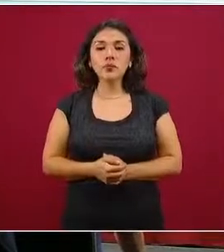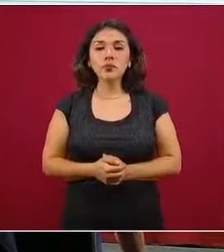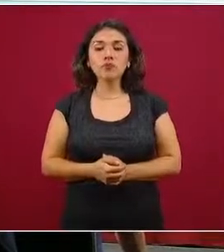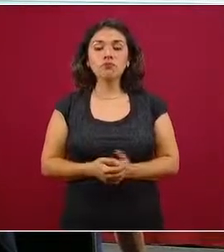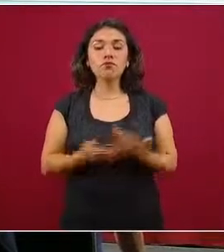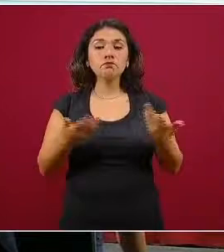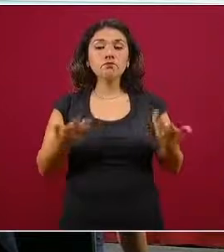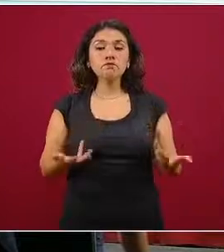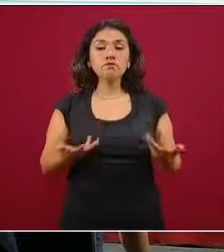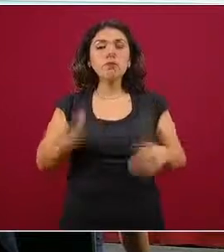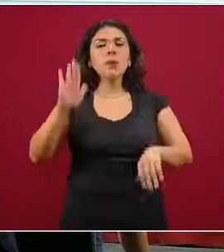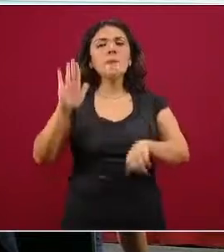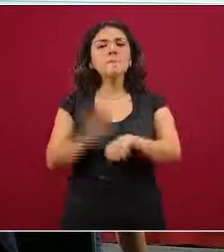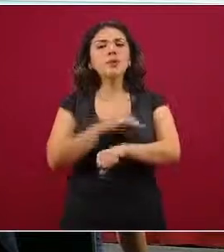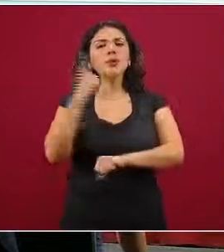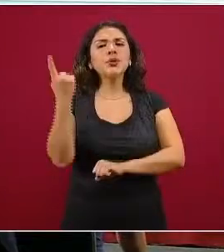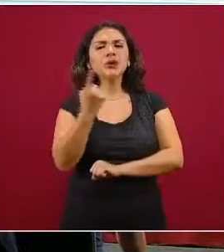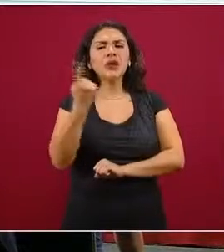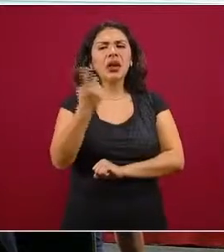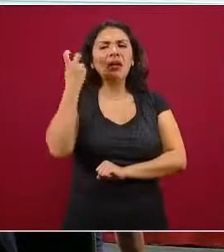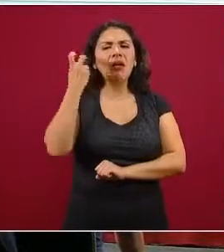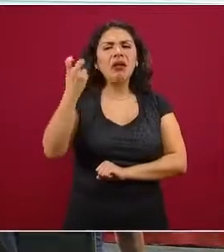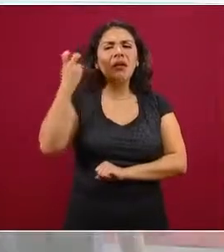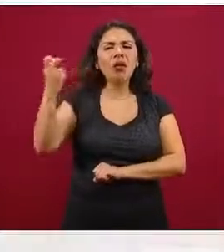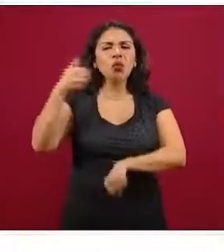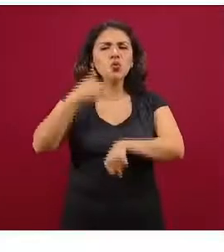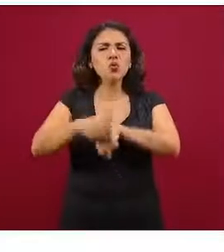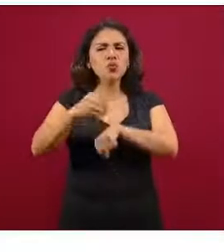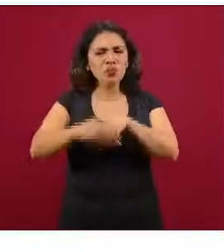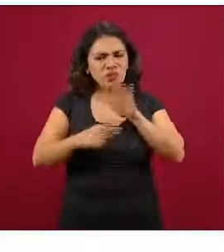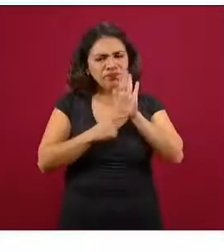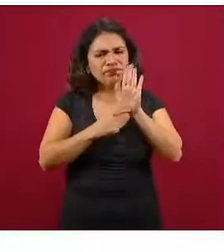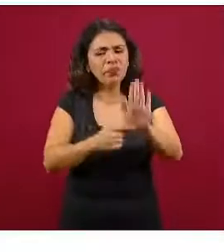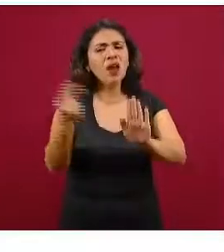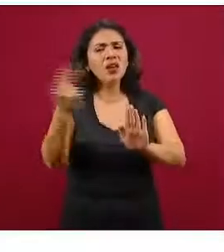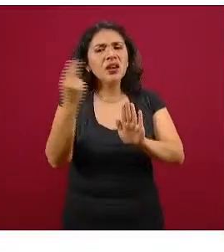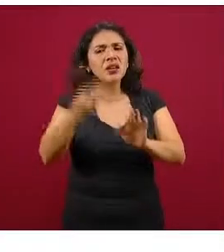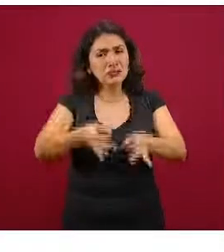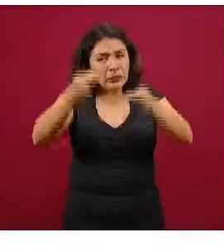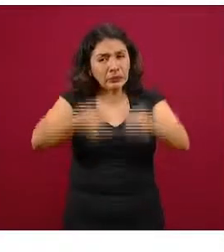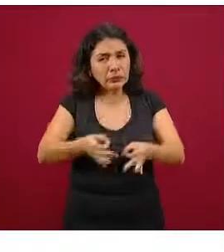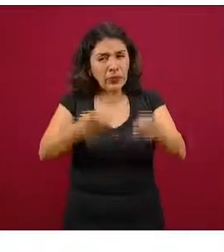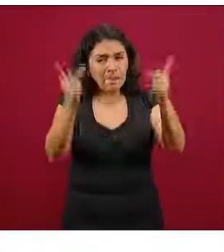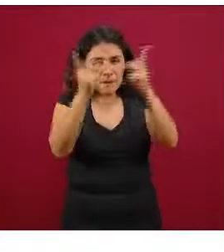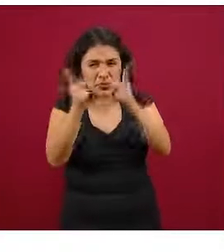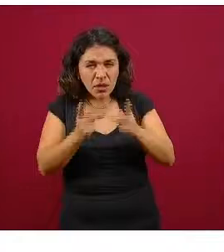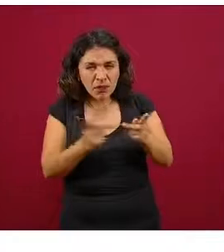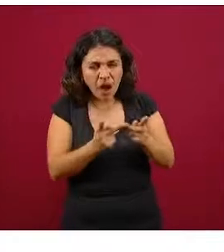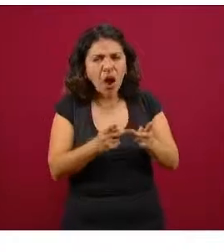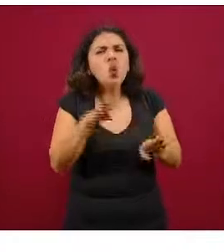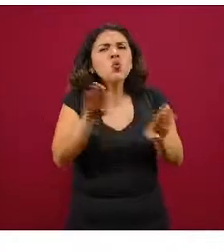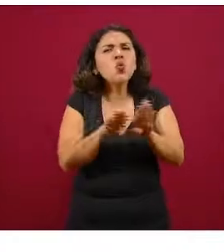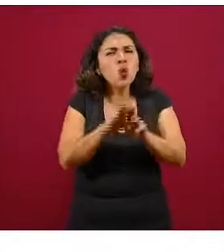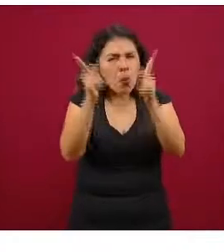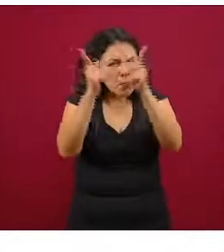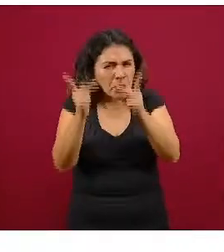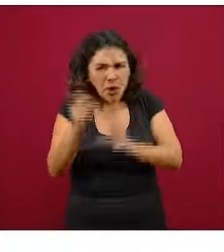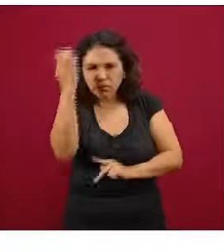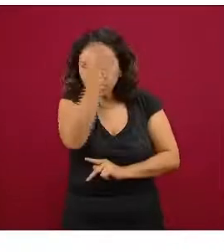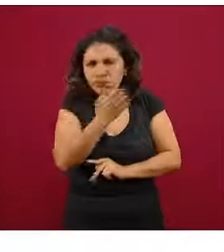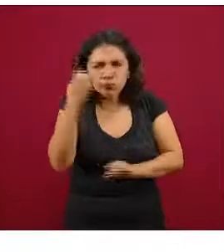Ahora, ¿por qué es que estas cifras presentadas requieren confirmación y cuál es el procedimiento para ello? Como